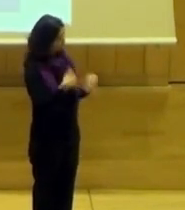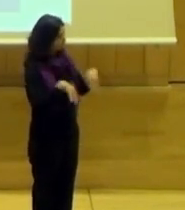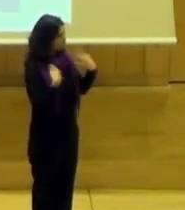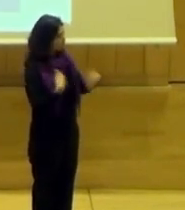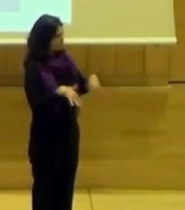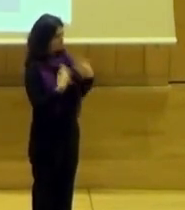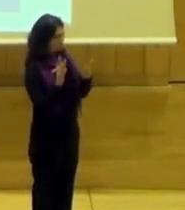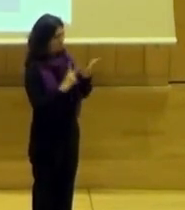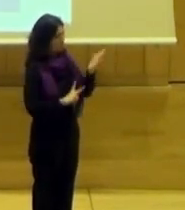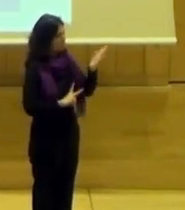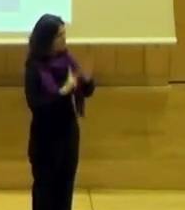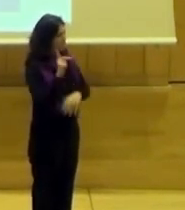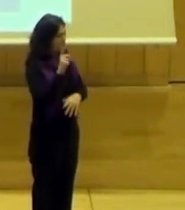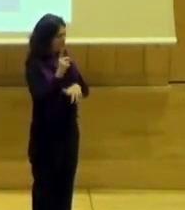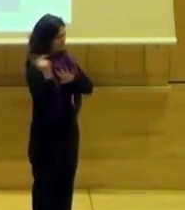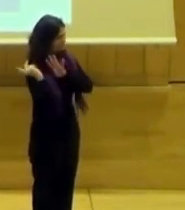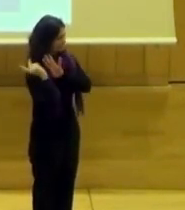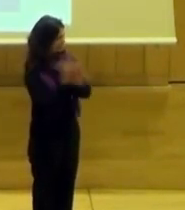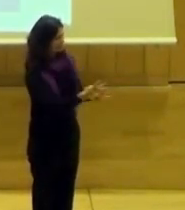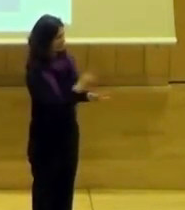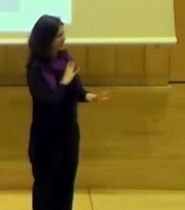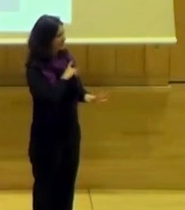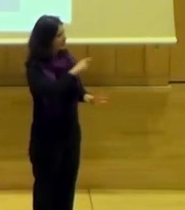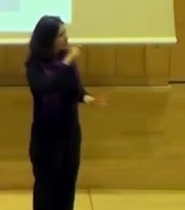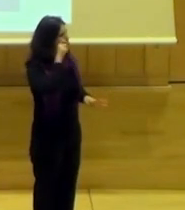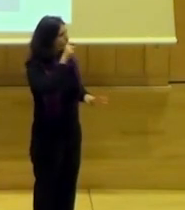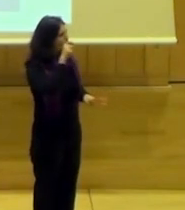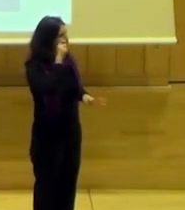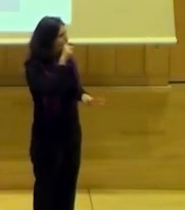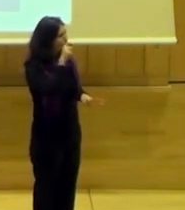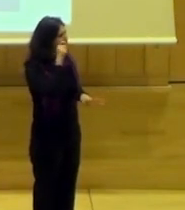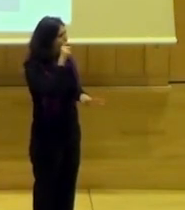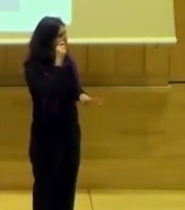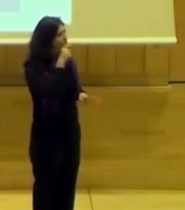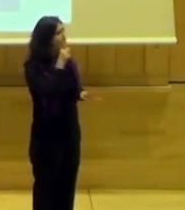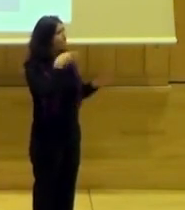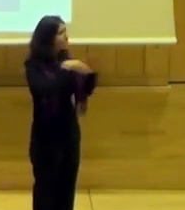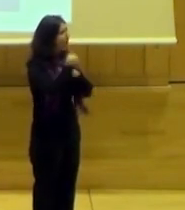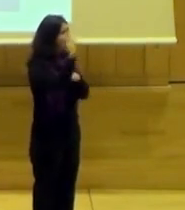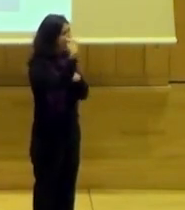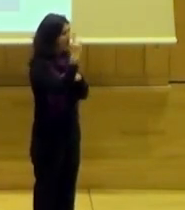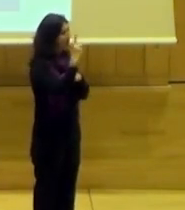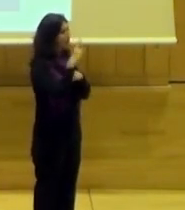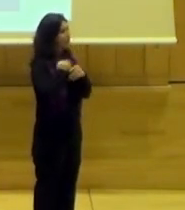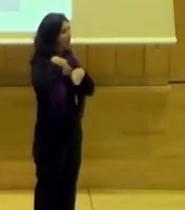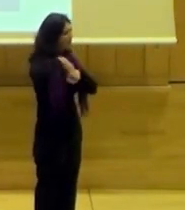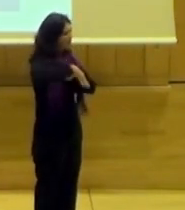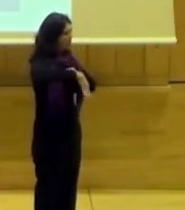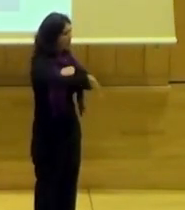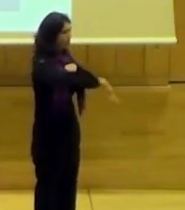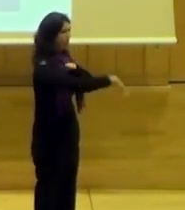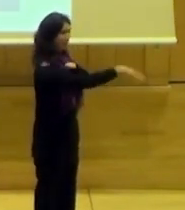abrumadoro paso de turistas que no solo pasan por la Alhambra, sino que bajan Cuesta de los Chinos